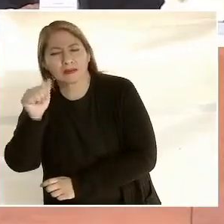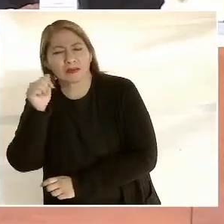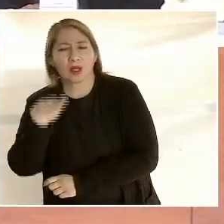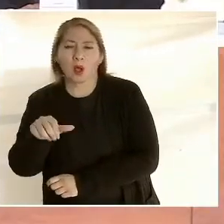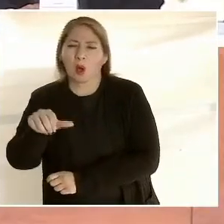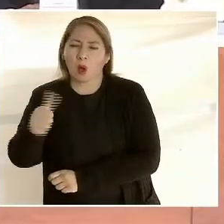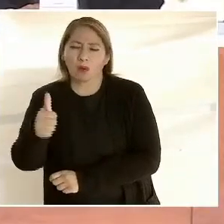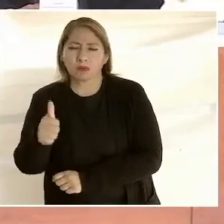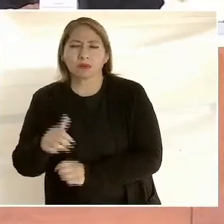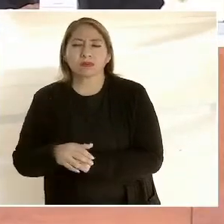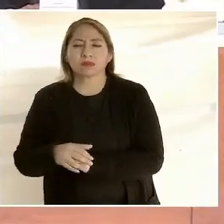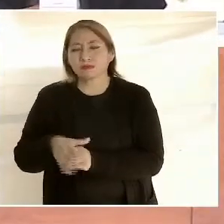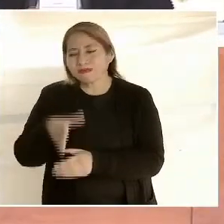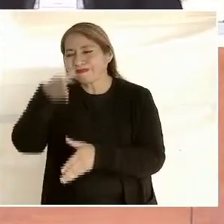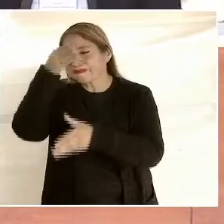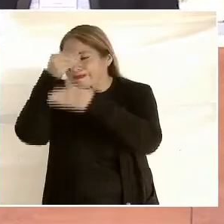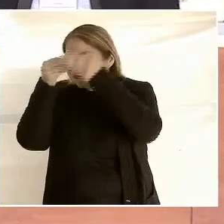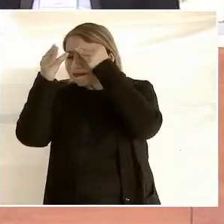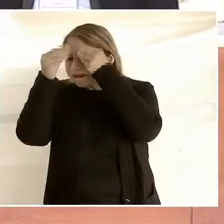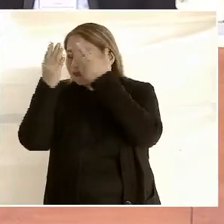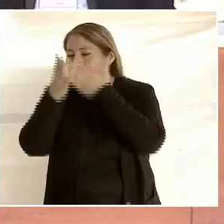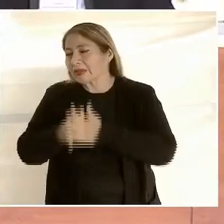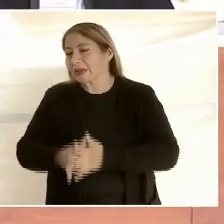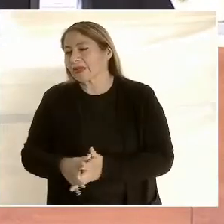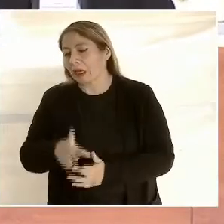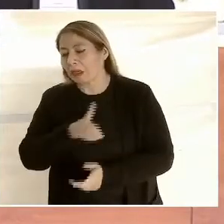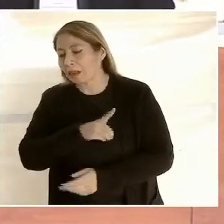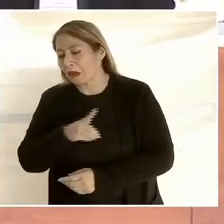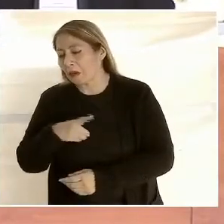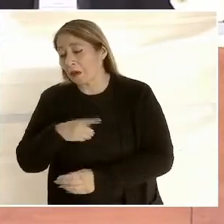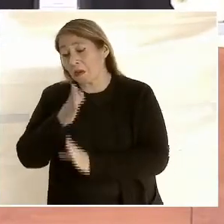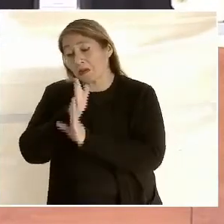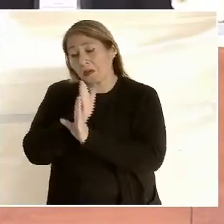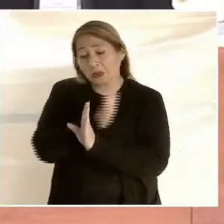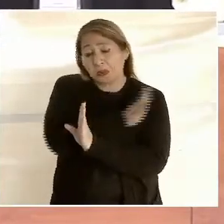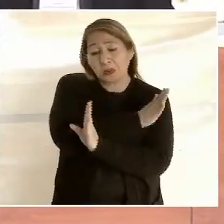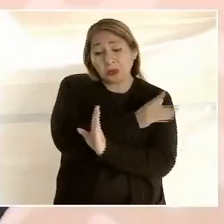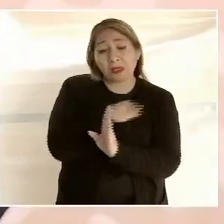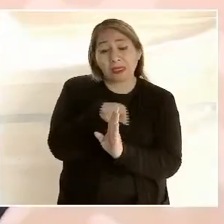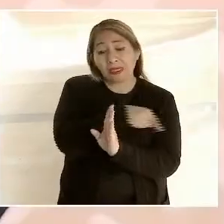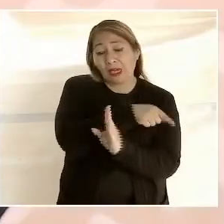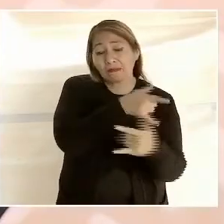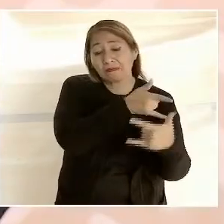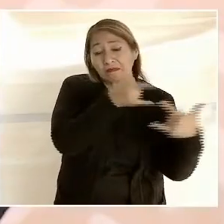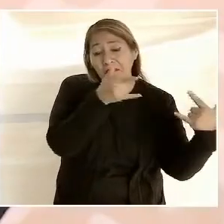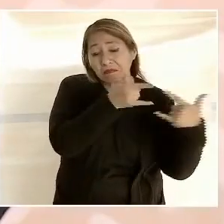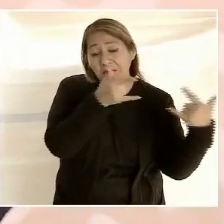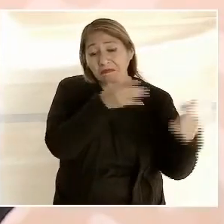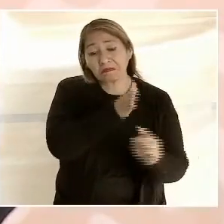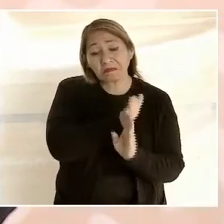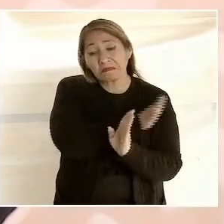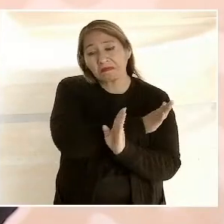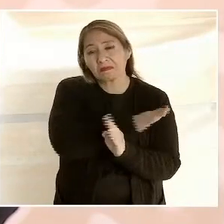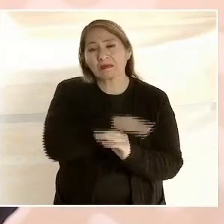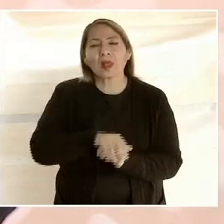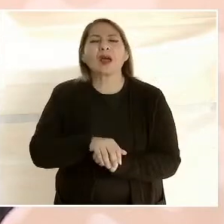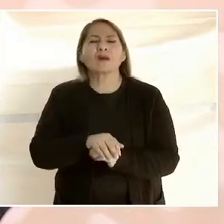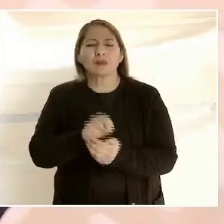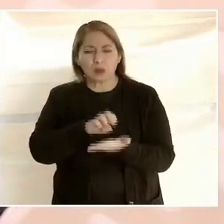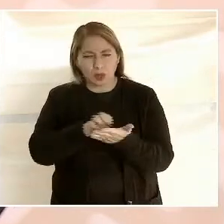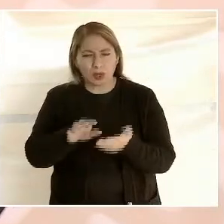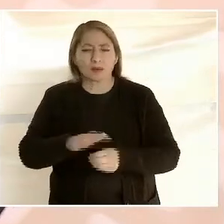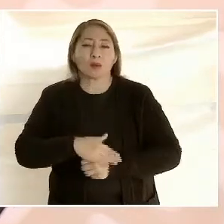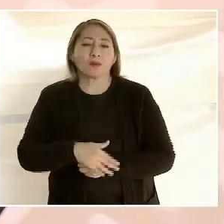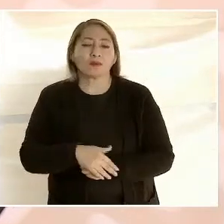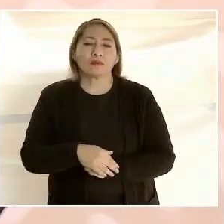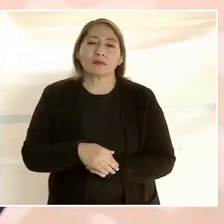Otra enseñanza importante de aquel momento histórico es que el